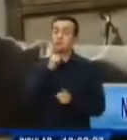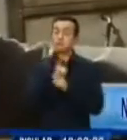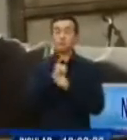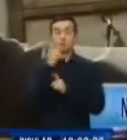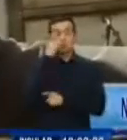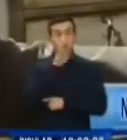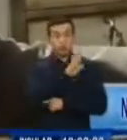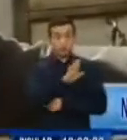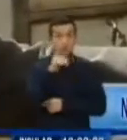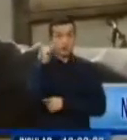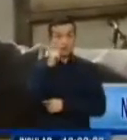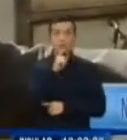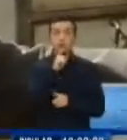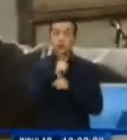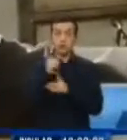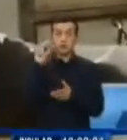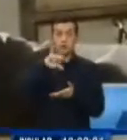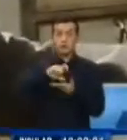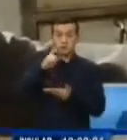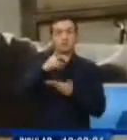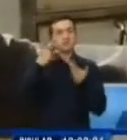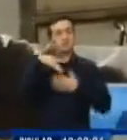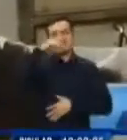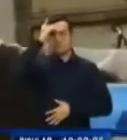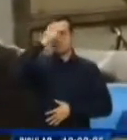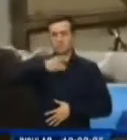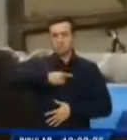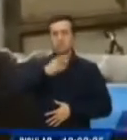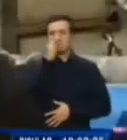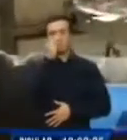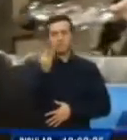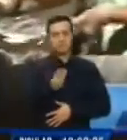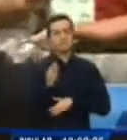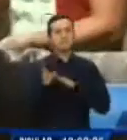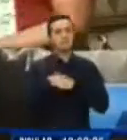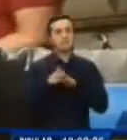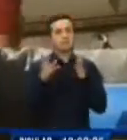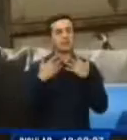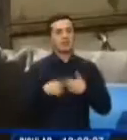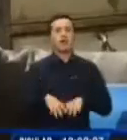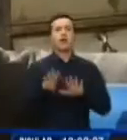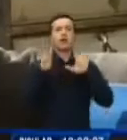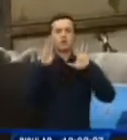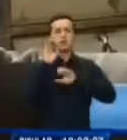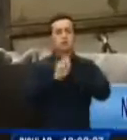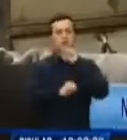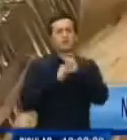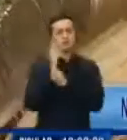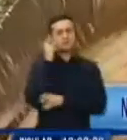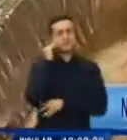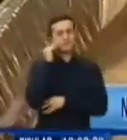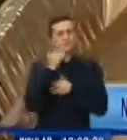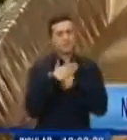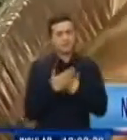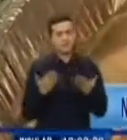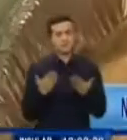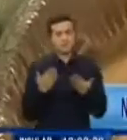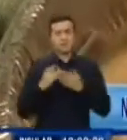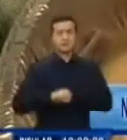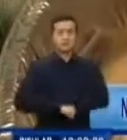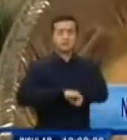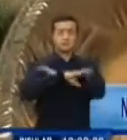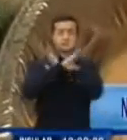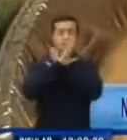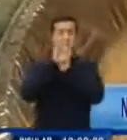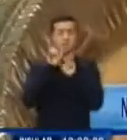personas la necesidad que había la ciudad pues lo decidimos preparar unos pavos tenemos ya nueve años preparando en ese negocio desde muy temprano